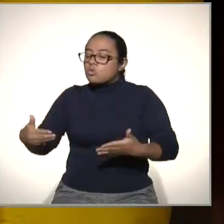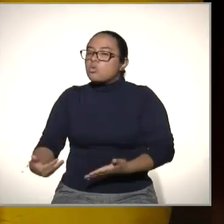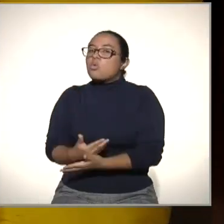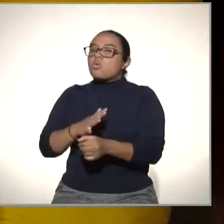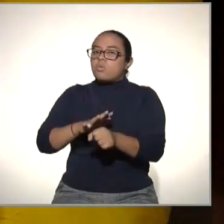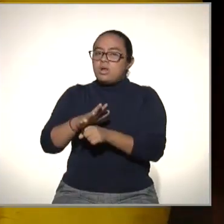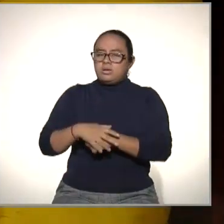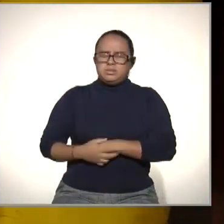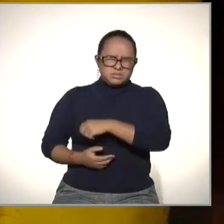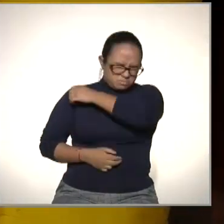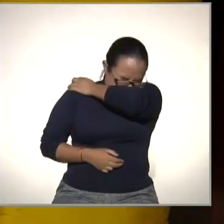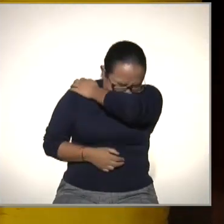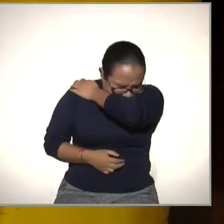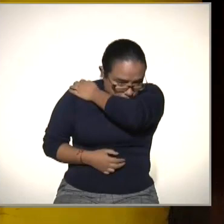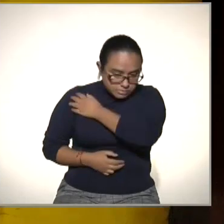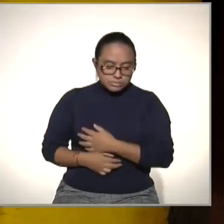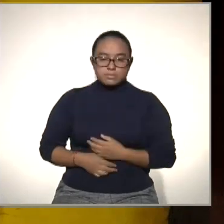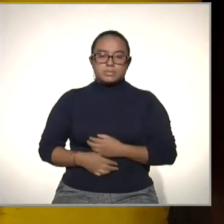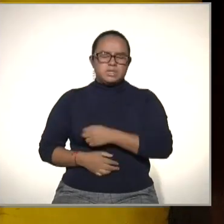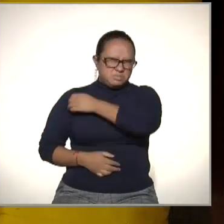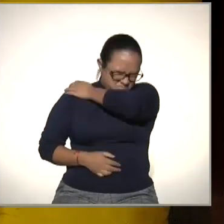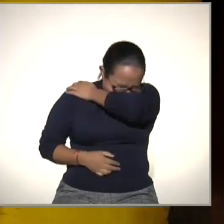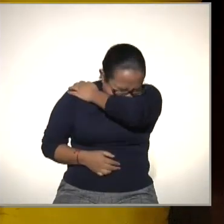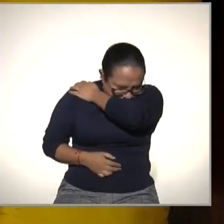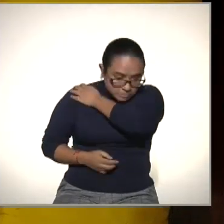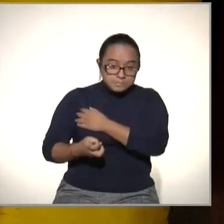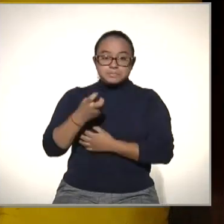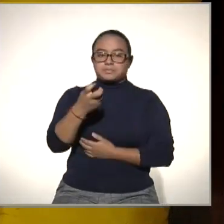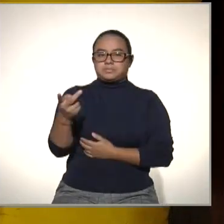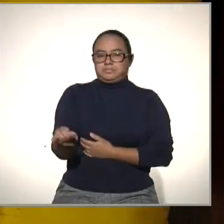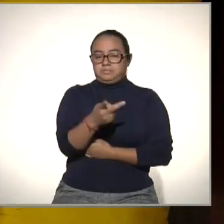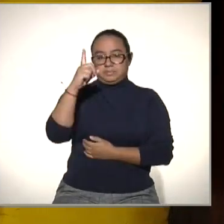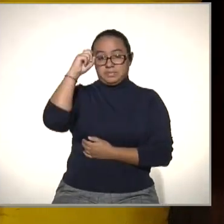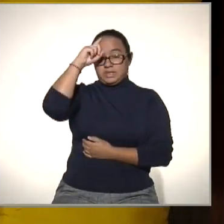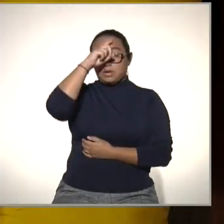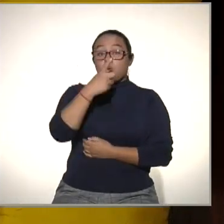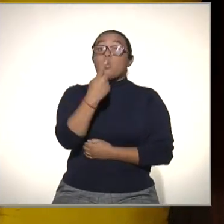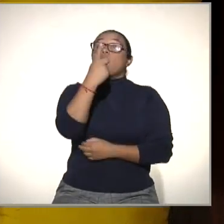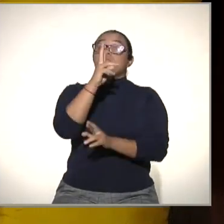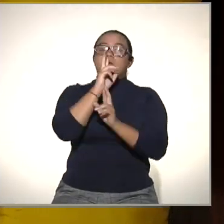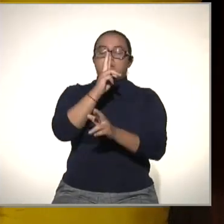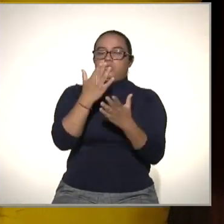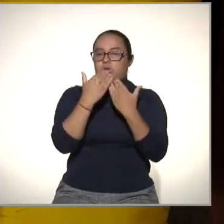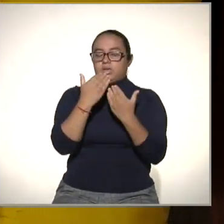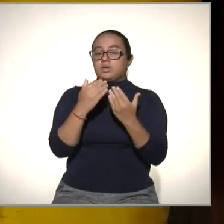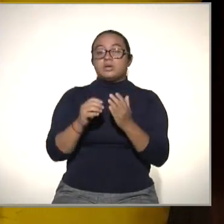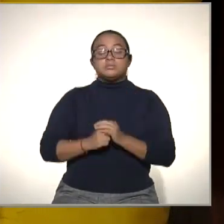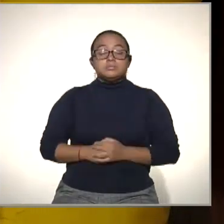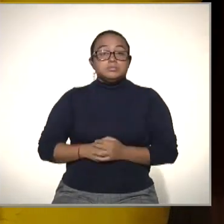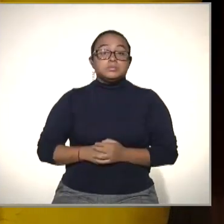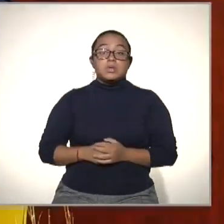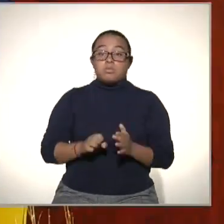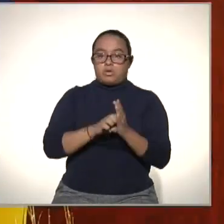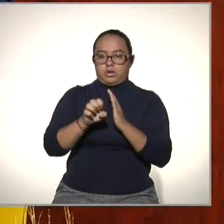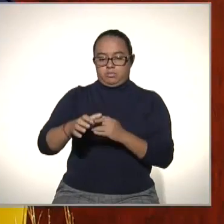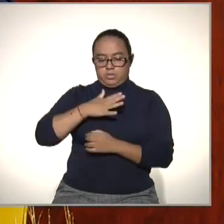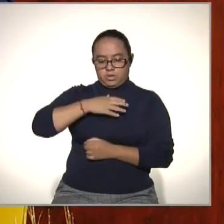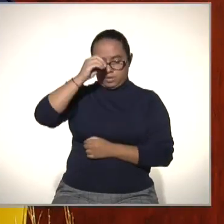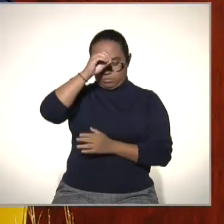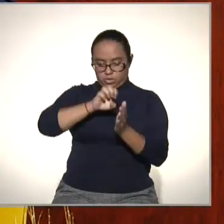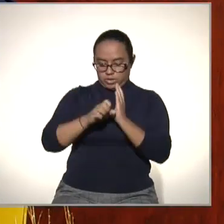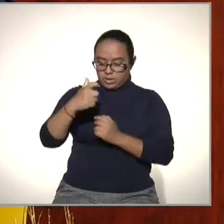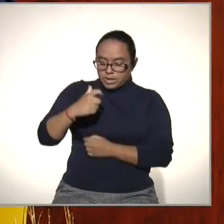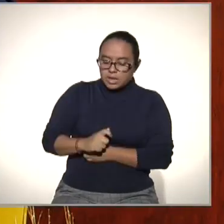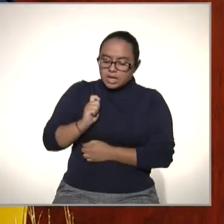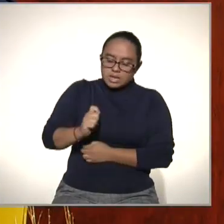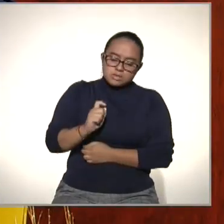muy difícil y no va a haber una única respuesta. Desde mi postura diría que cuando hablamos de algo como la identidad de